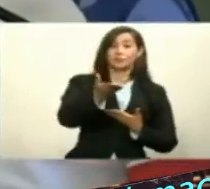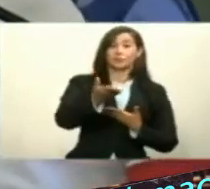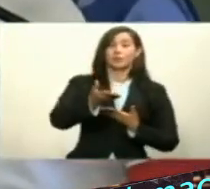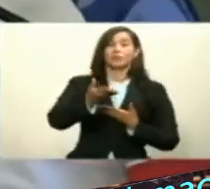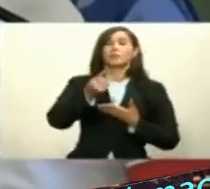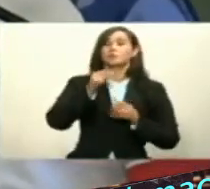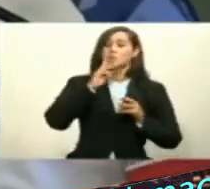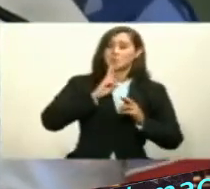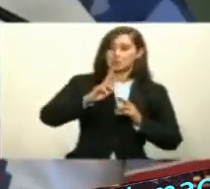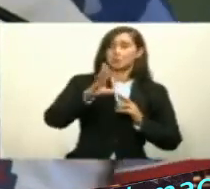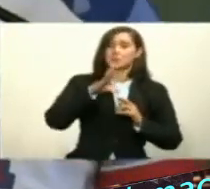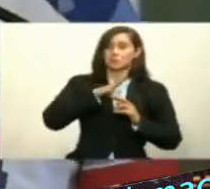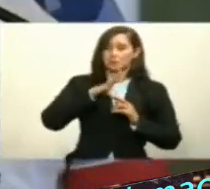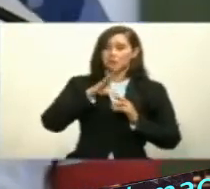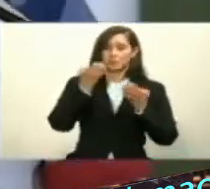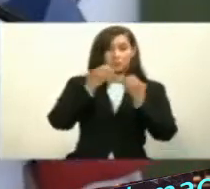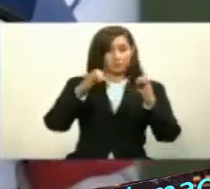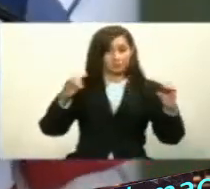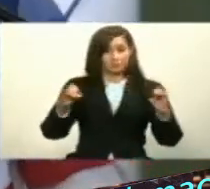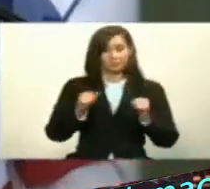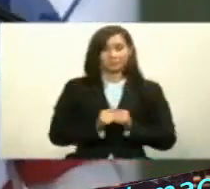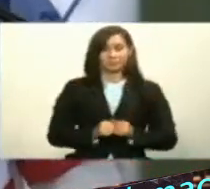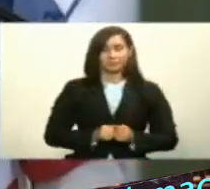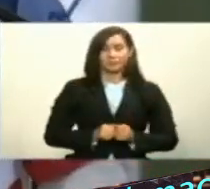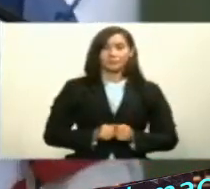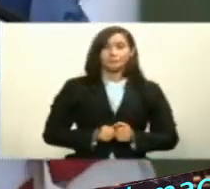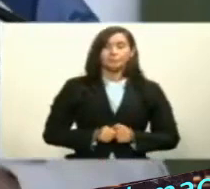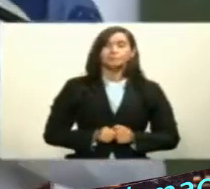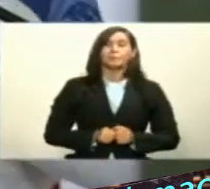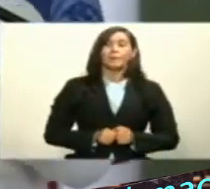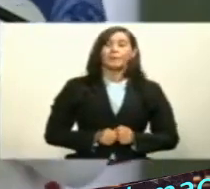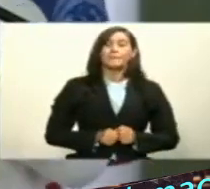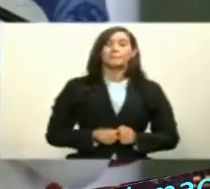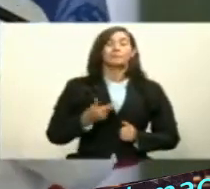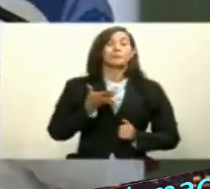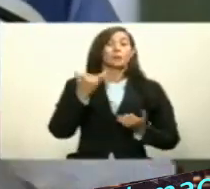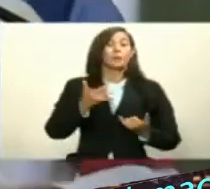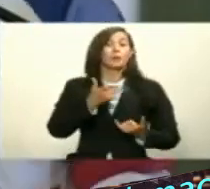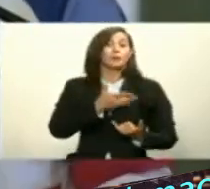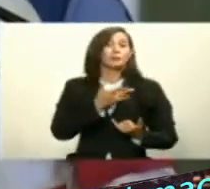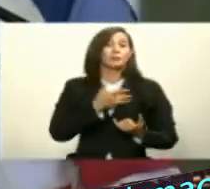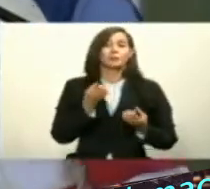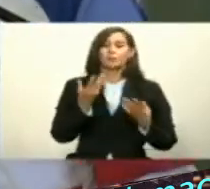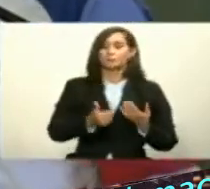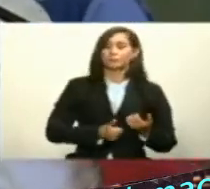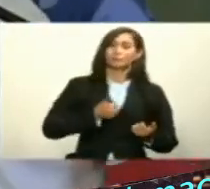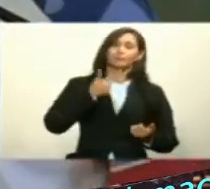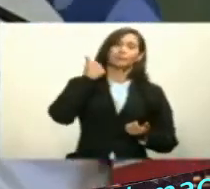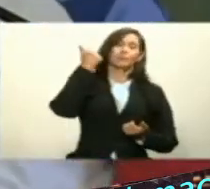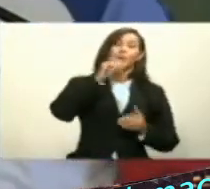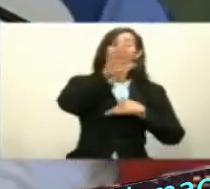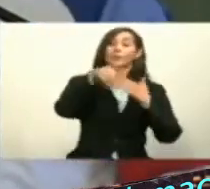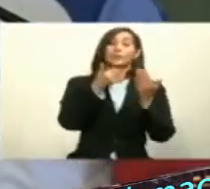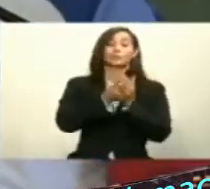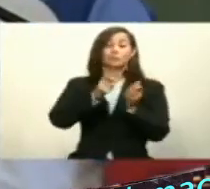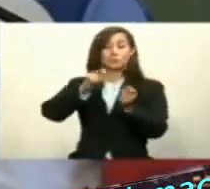respondieron también de la mejor manera. Por lo tanto, nos sentimos muy orgulloso de todos